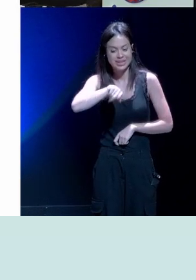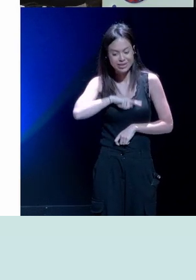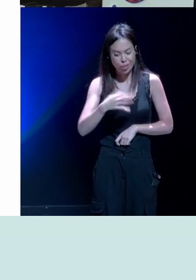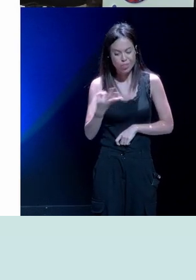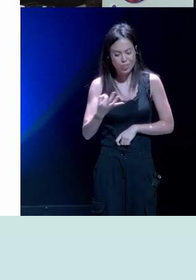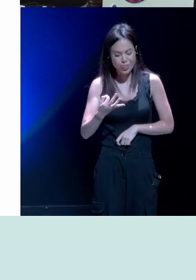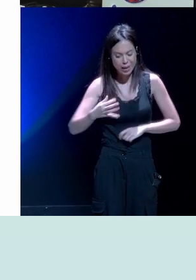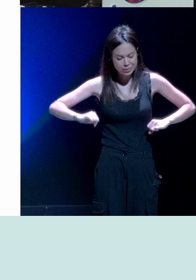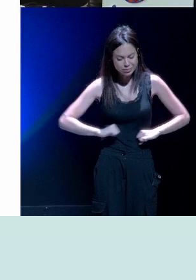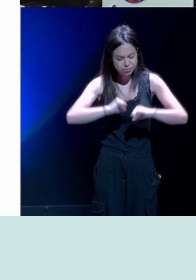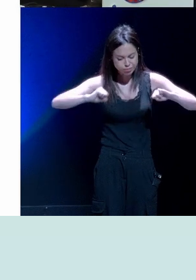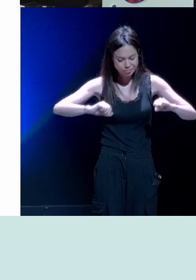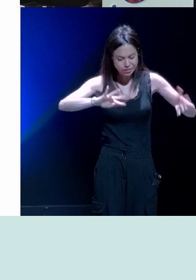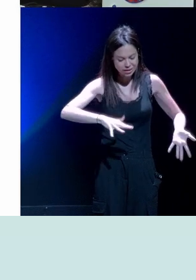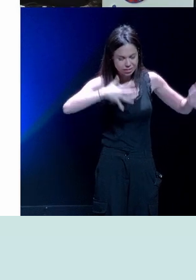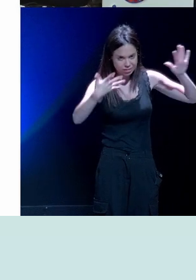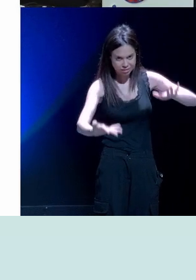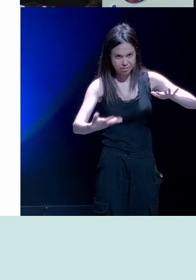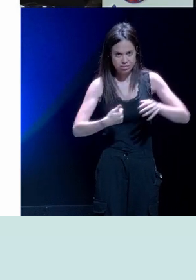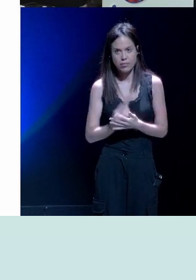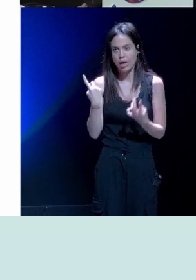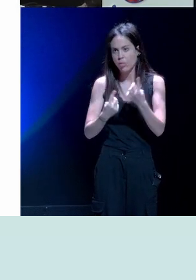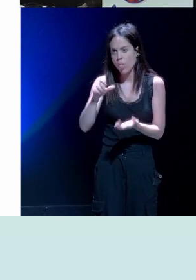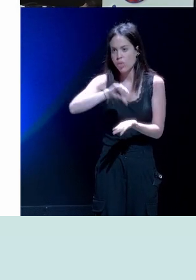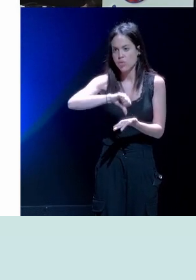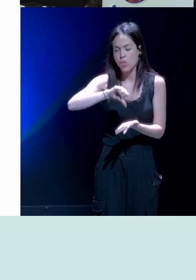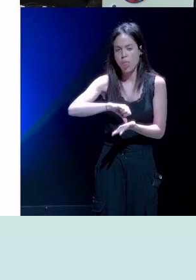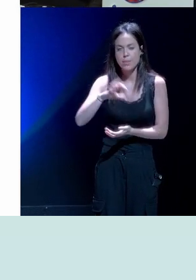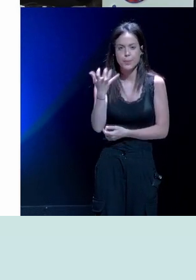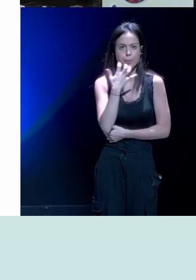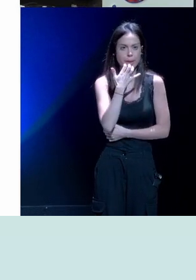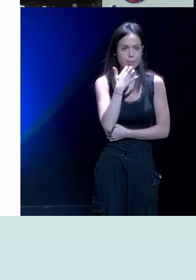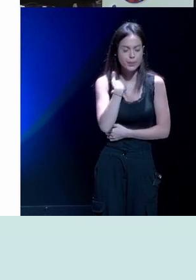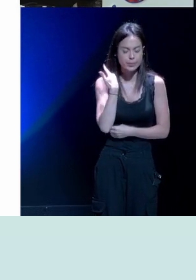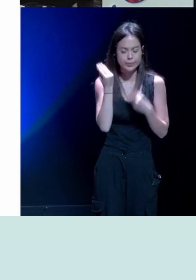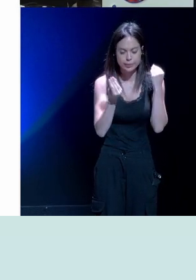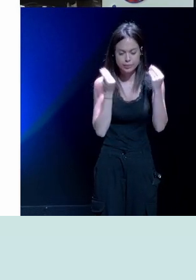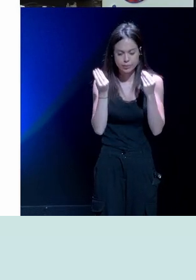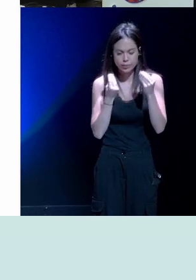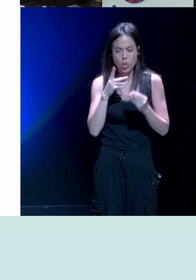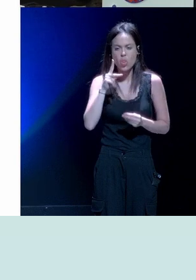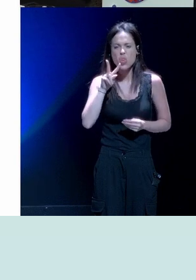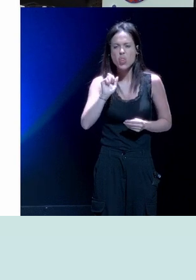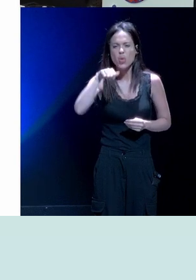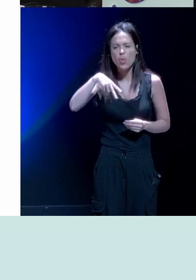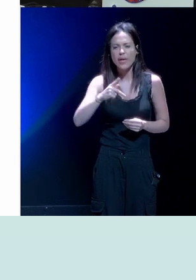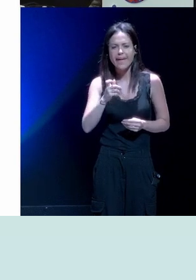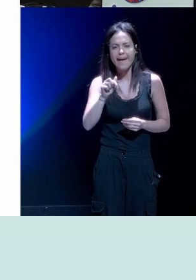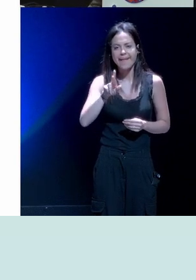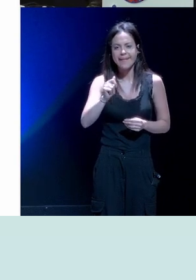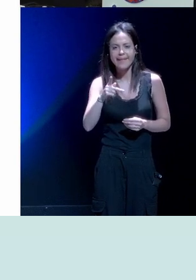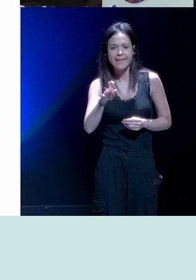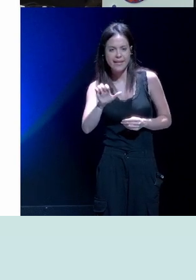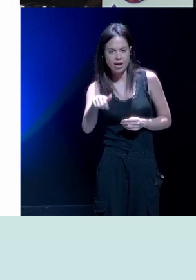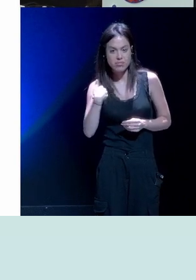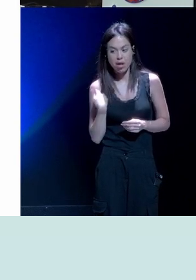establecerlos. En algunas ciudades, y pienso, por ejemplo, en Dunkerque, donde estuve hace